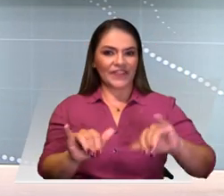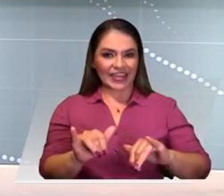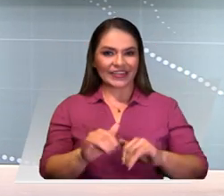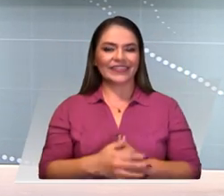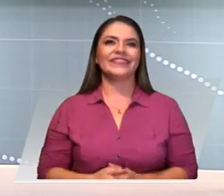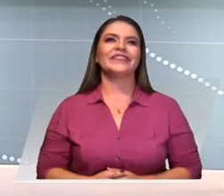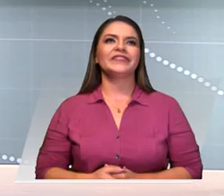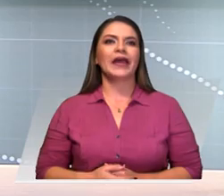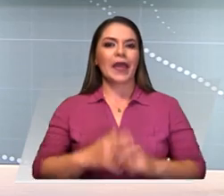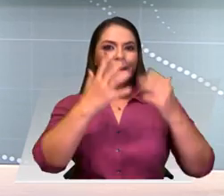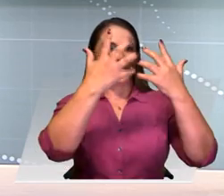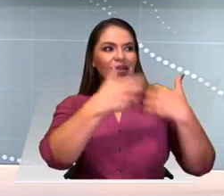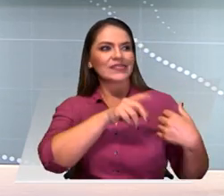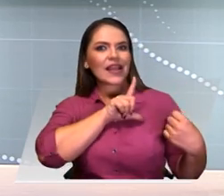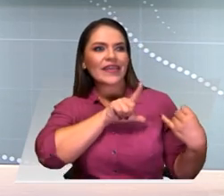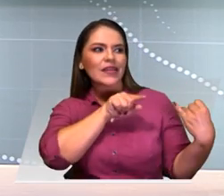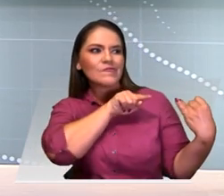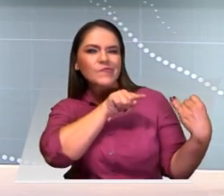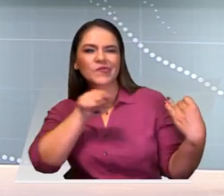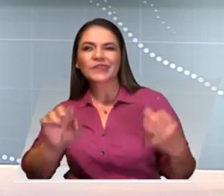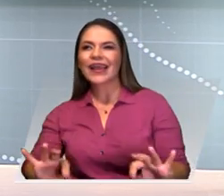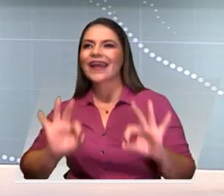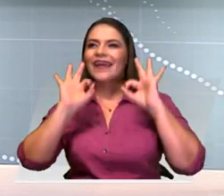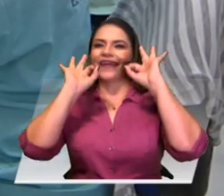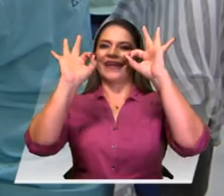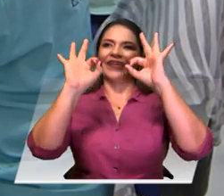liderazgos empresariales de alto desempeño.